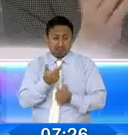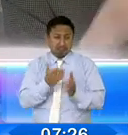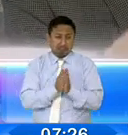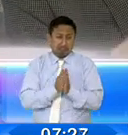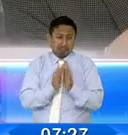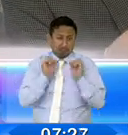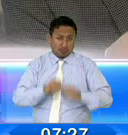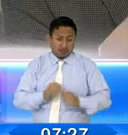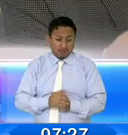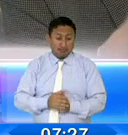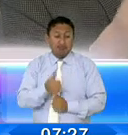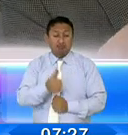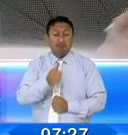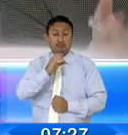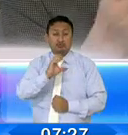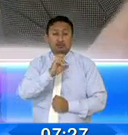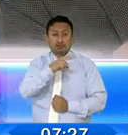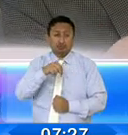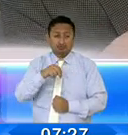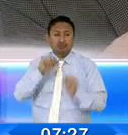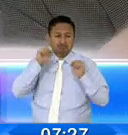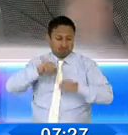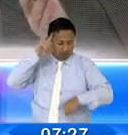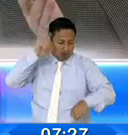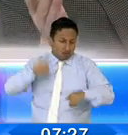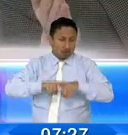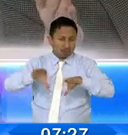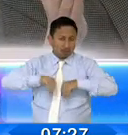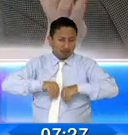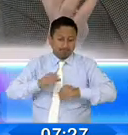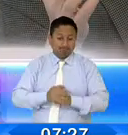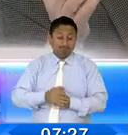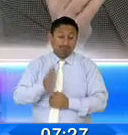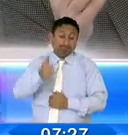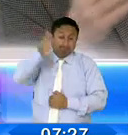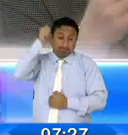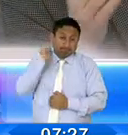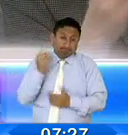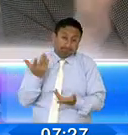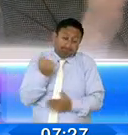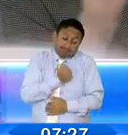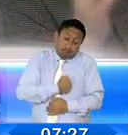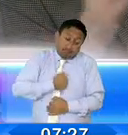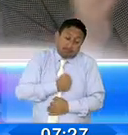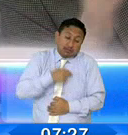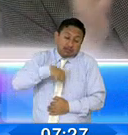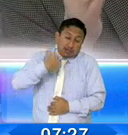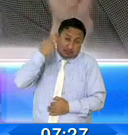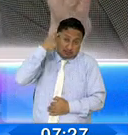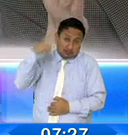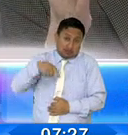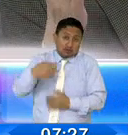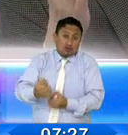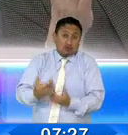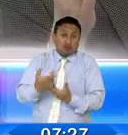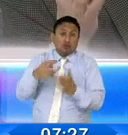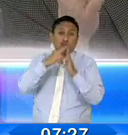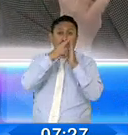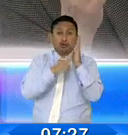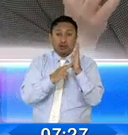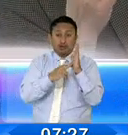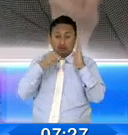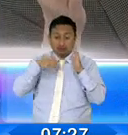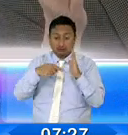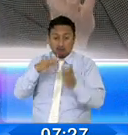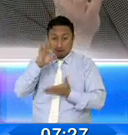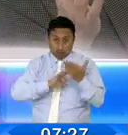CNE ha dicho, vamos a aceptarlo. El día de ayer, lamentablemente, pues no se logró aprobar el reglamento de esto, ¿no? Y